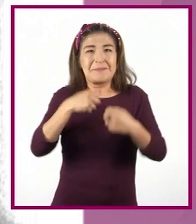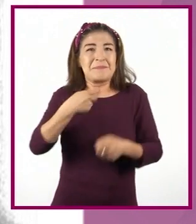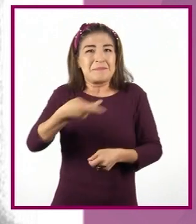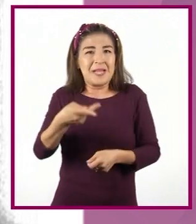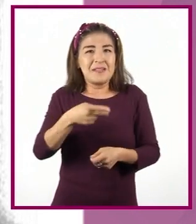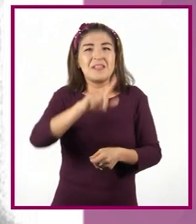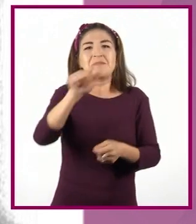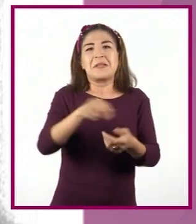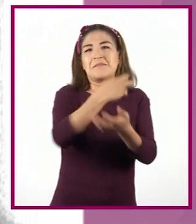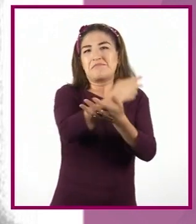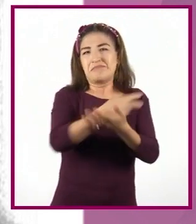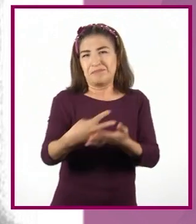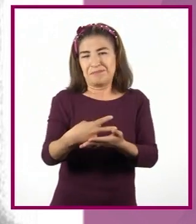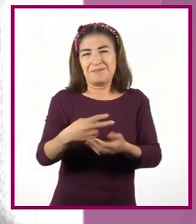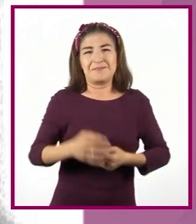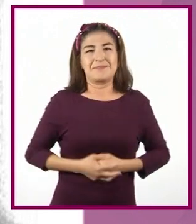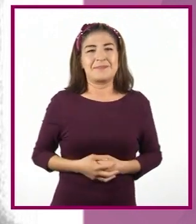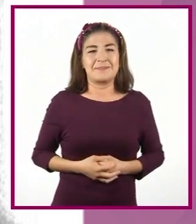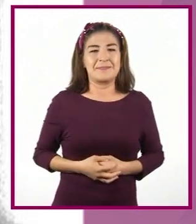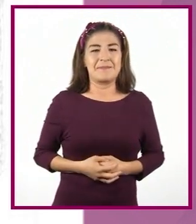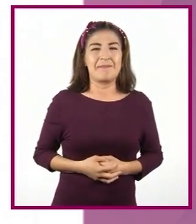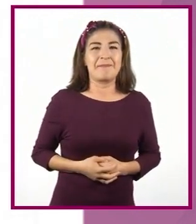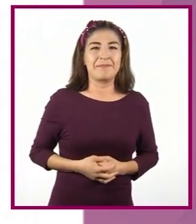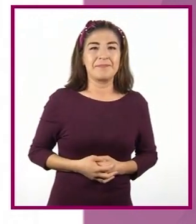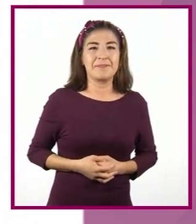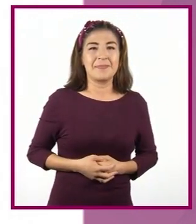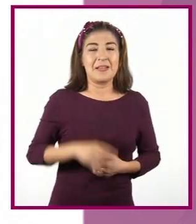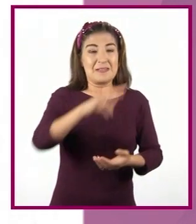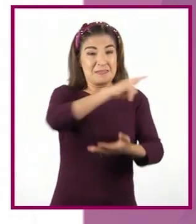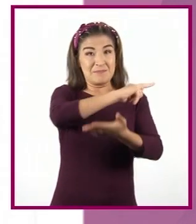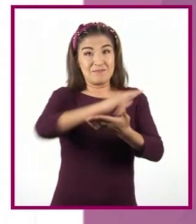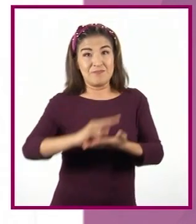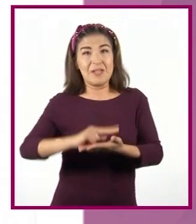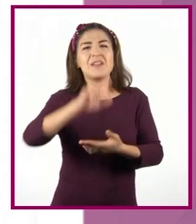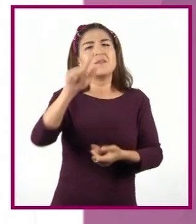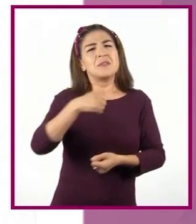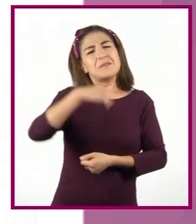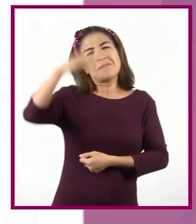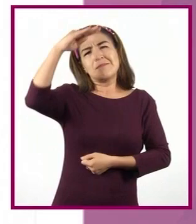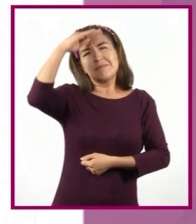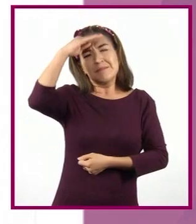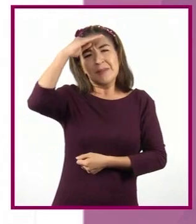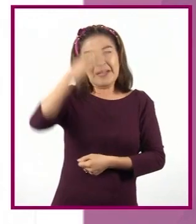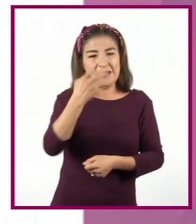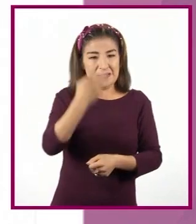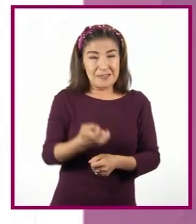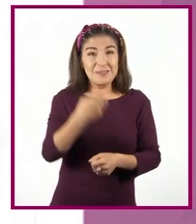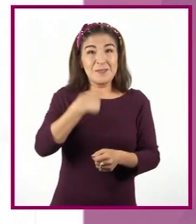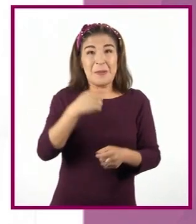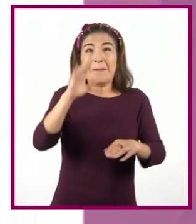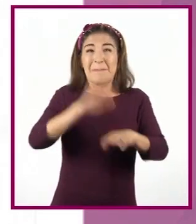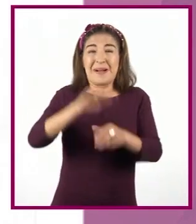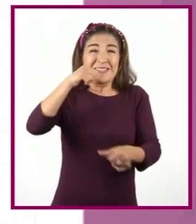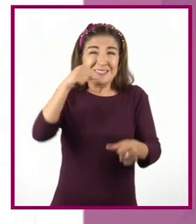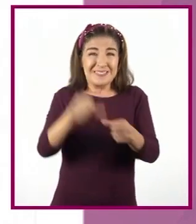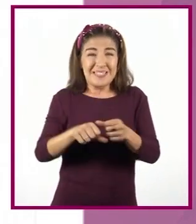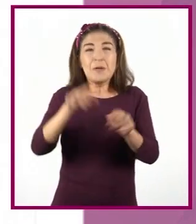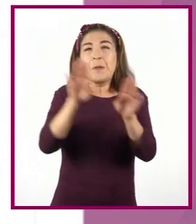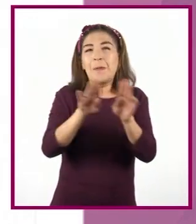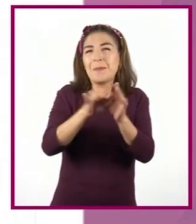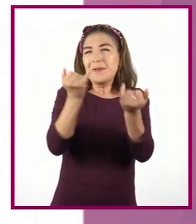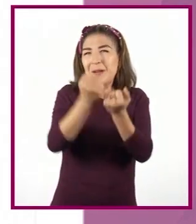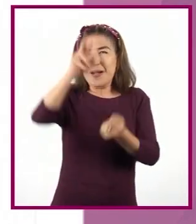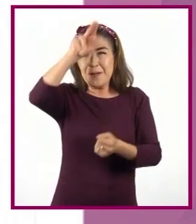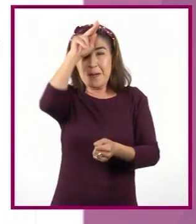caí estrepitosamente. Tirado boca arriba, descubrí que, además de la gran cantidad de letras hormiga que